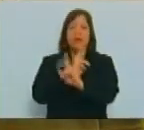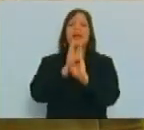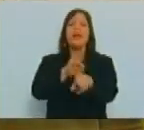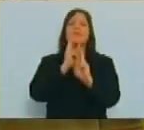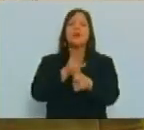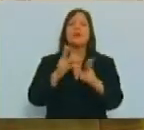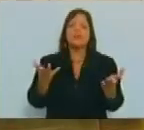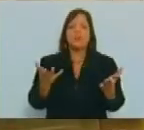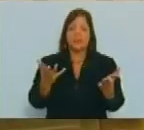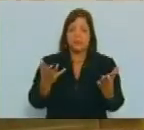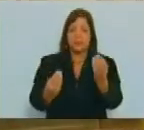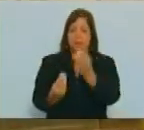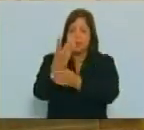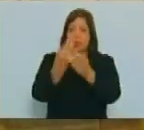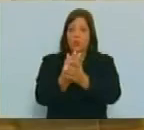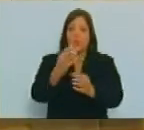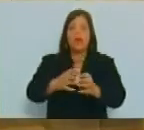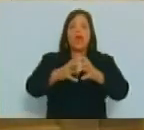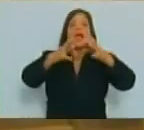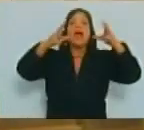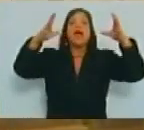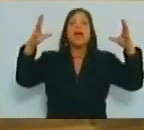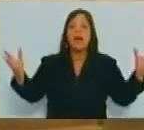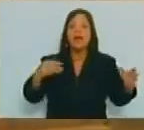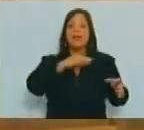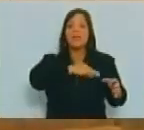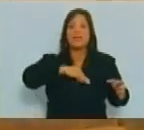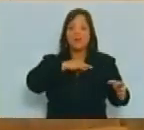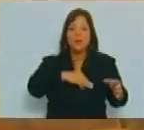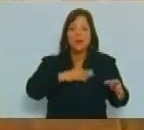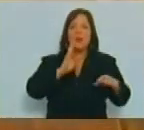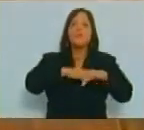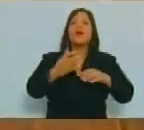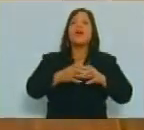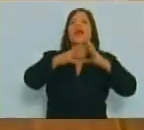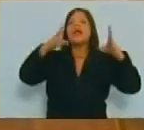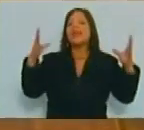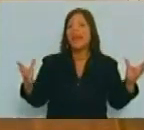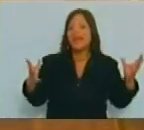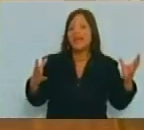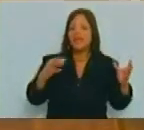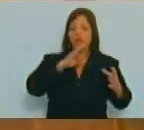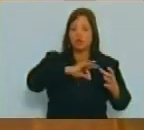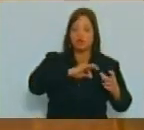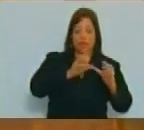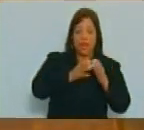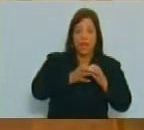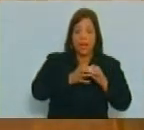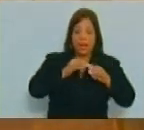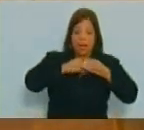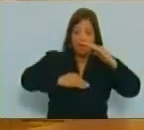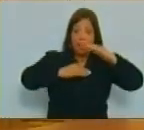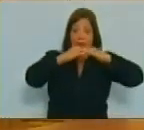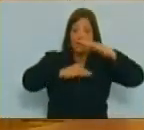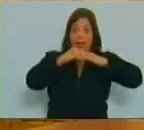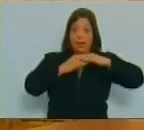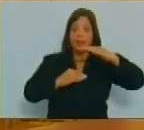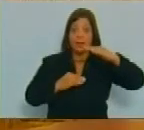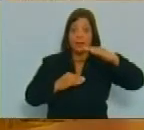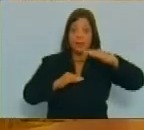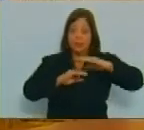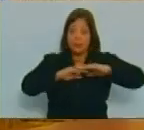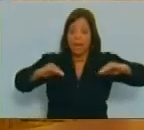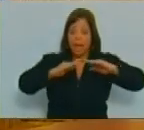y desbloquear las grandes misiones y se llaman grandes misiones porque la misión social llegó un piso duro de